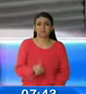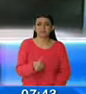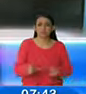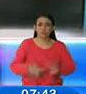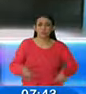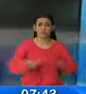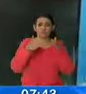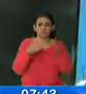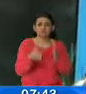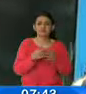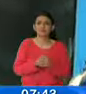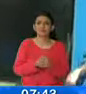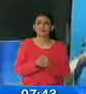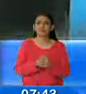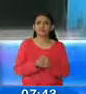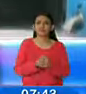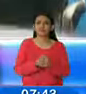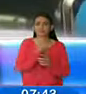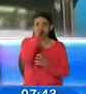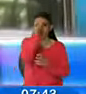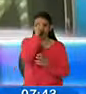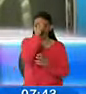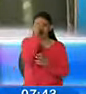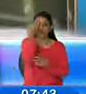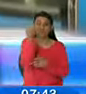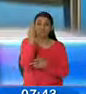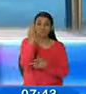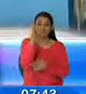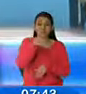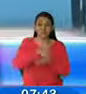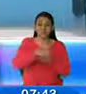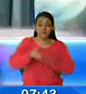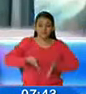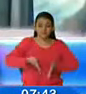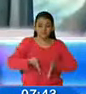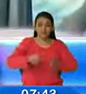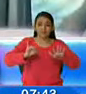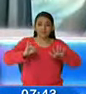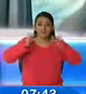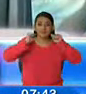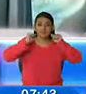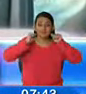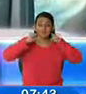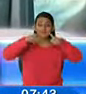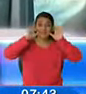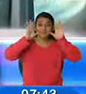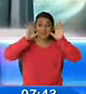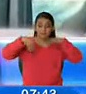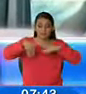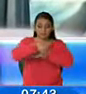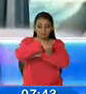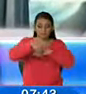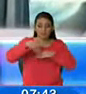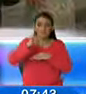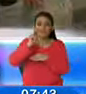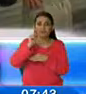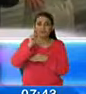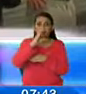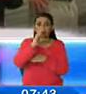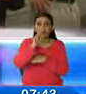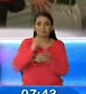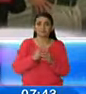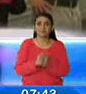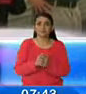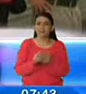lugar. El choque se produjo la tarde del domingo 19 en la avenida 6 de diciembre y en la intersección del Inca. Pasan a